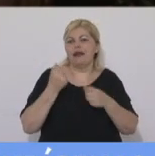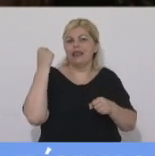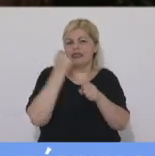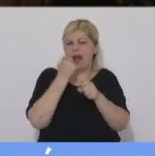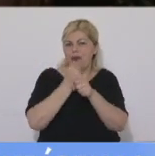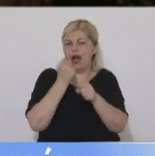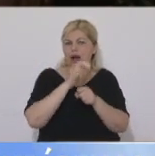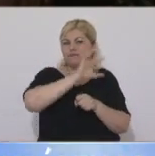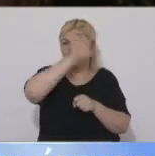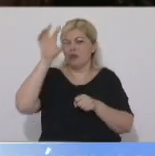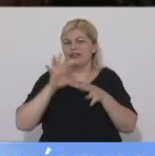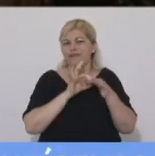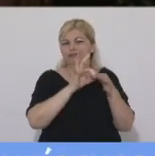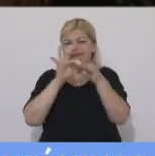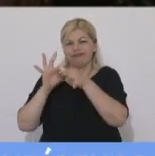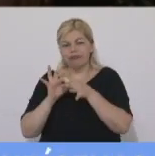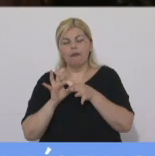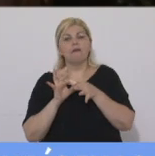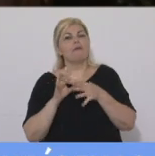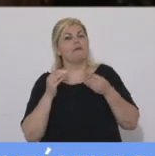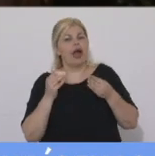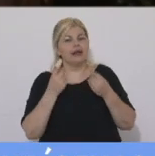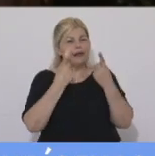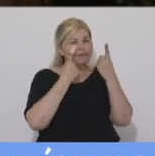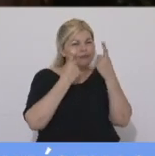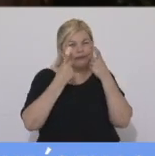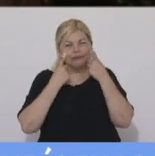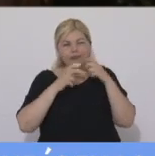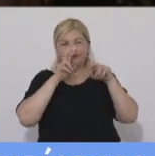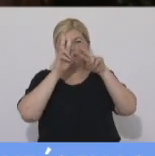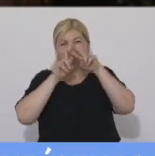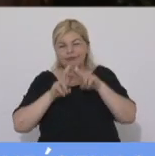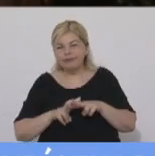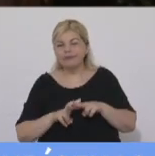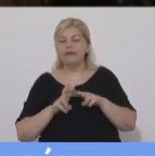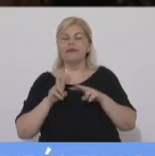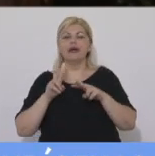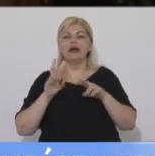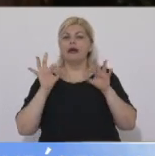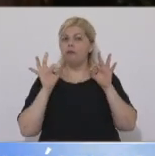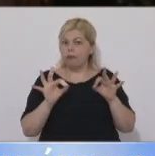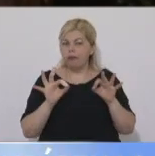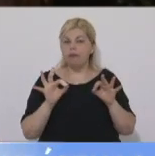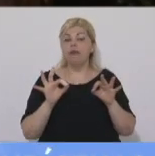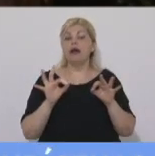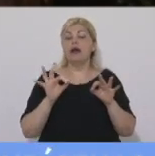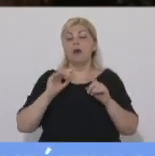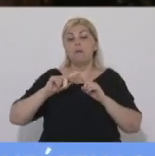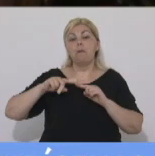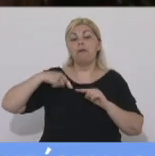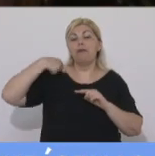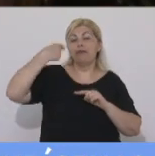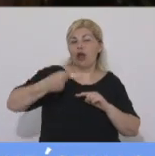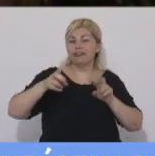completar estos relevamientos técnicos y que la próxima